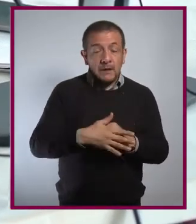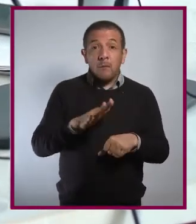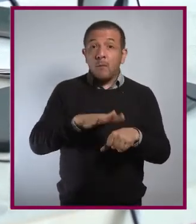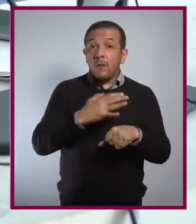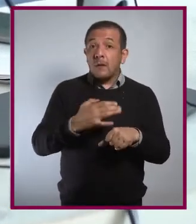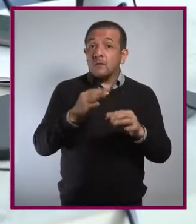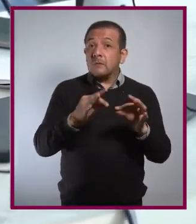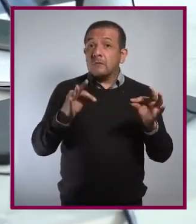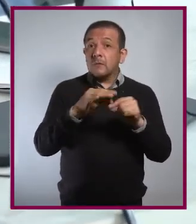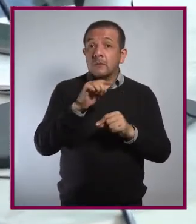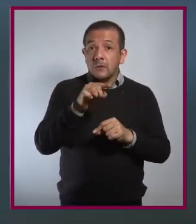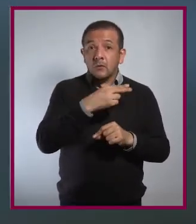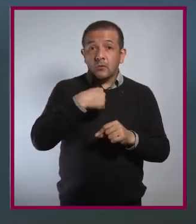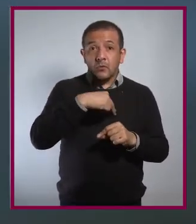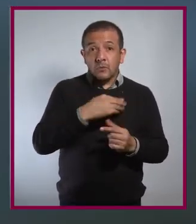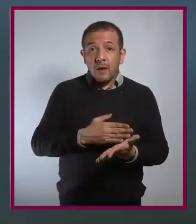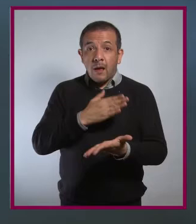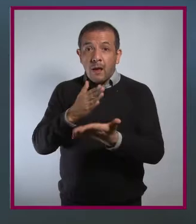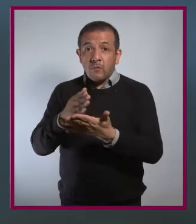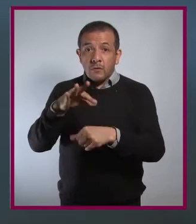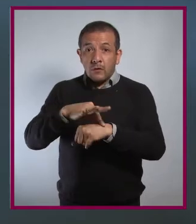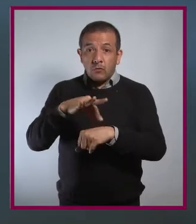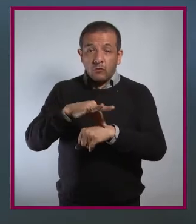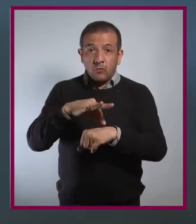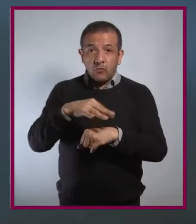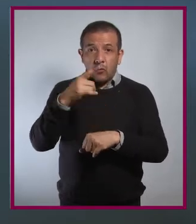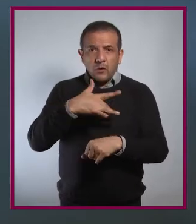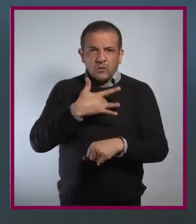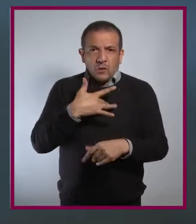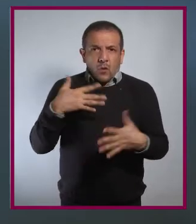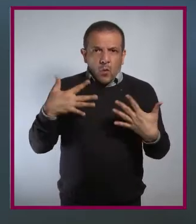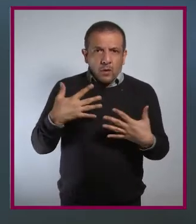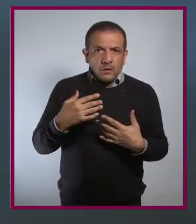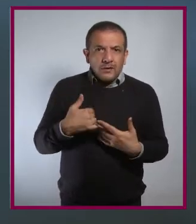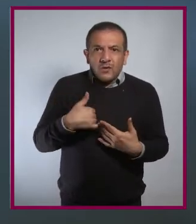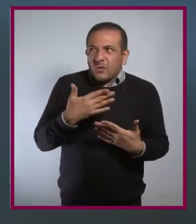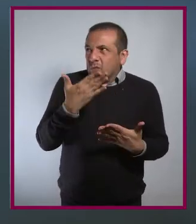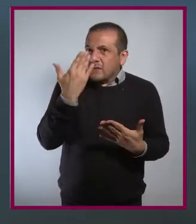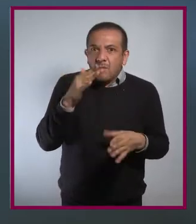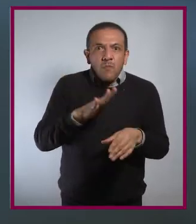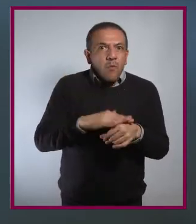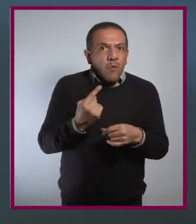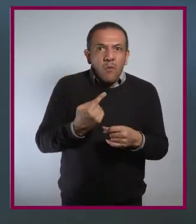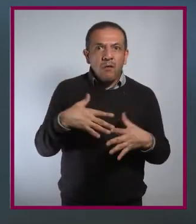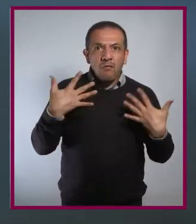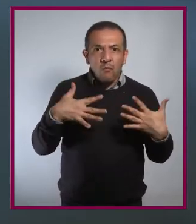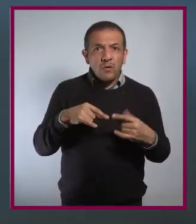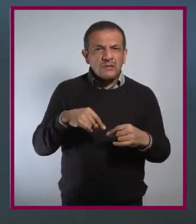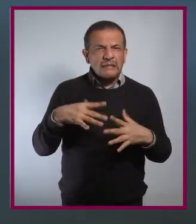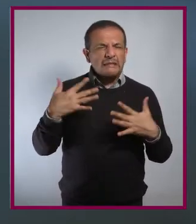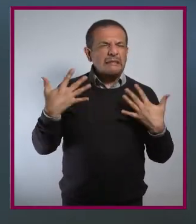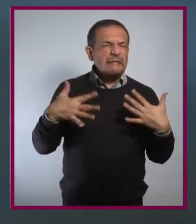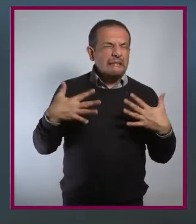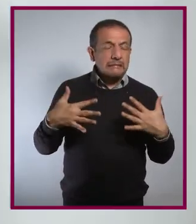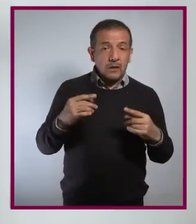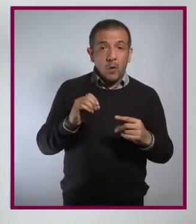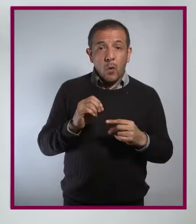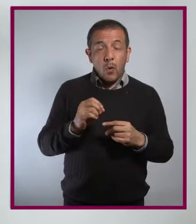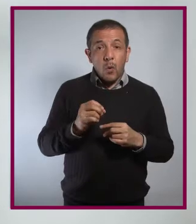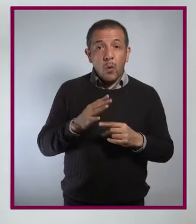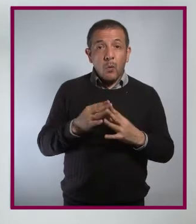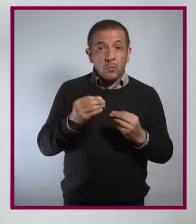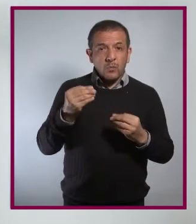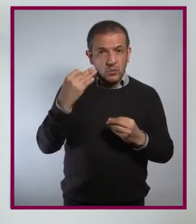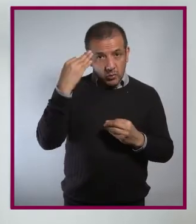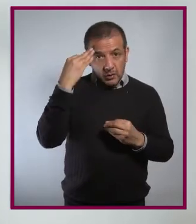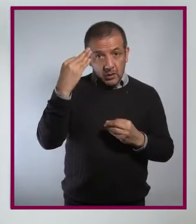importante acudir con un médico cuando sientas dolor sin tener clara la causa, si es muy intenso, si